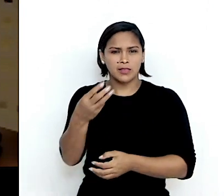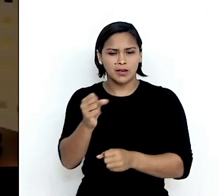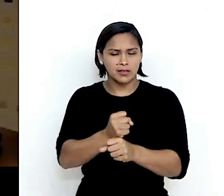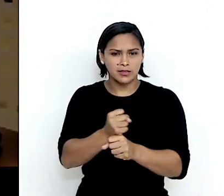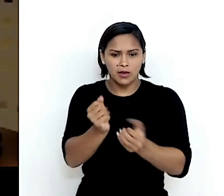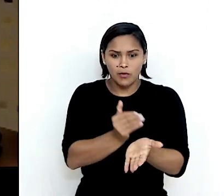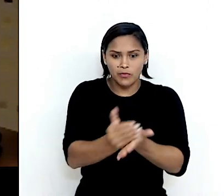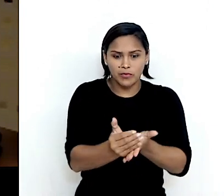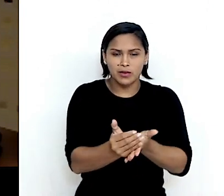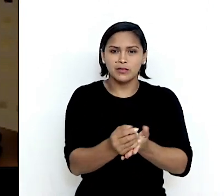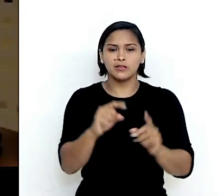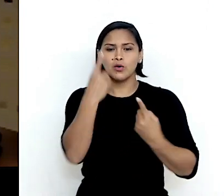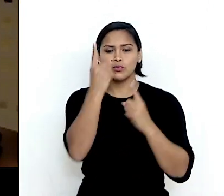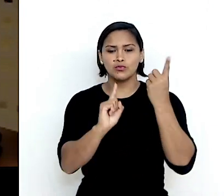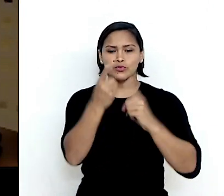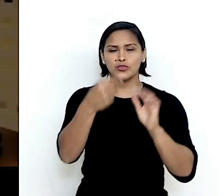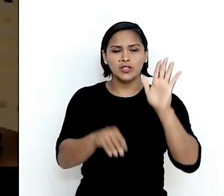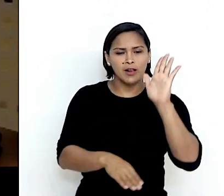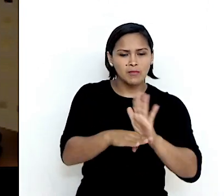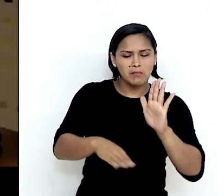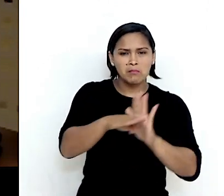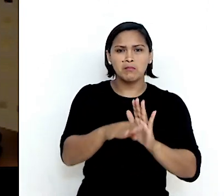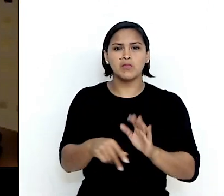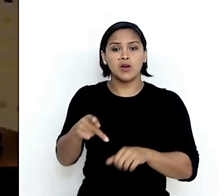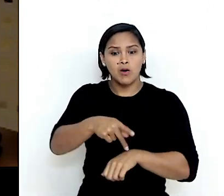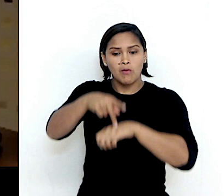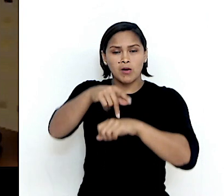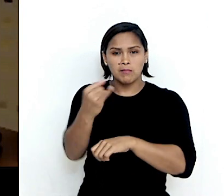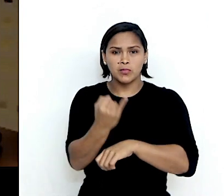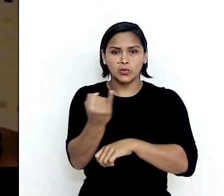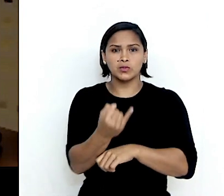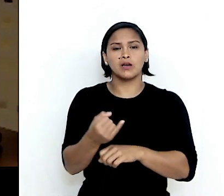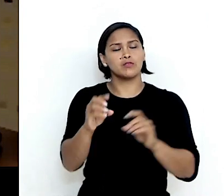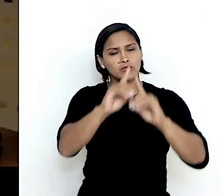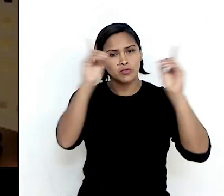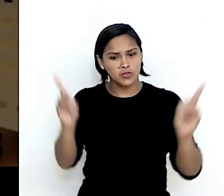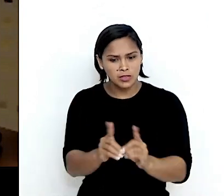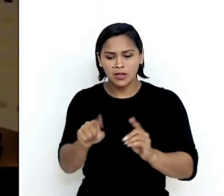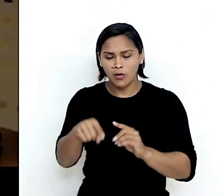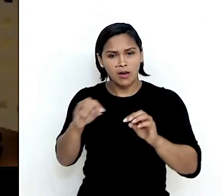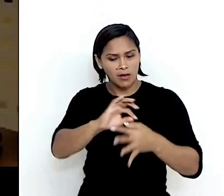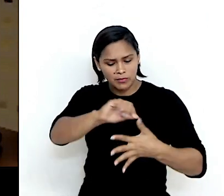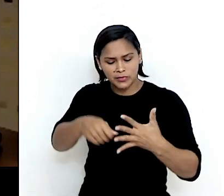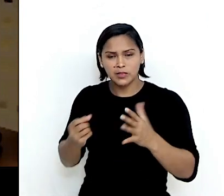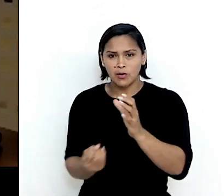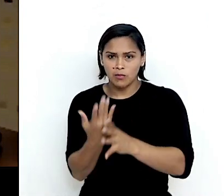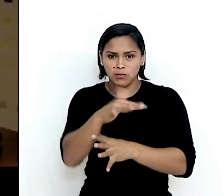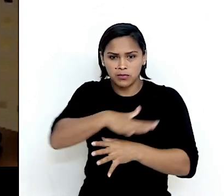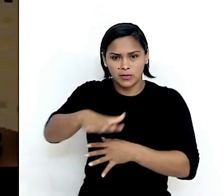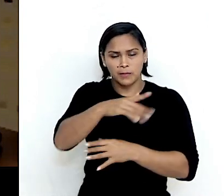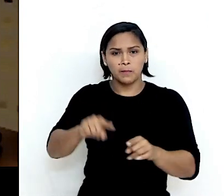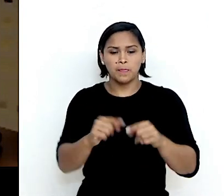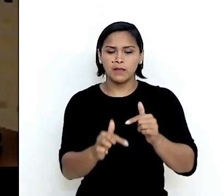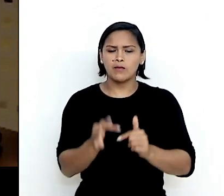hub digital de la región y del continente. Y para eso hemos llevado adelante un robusto plan